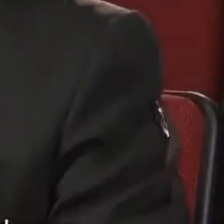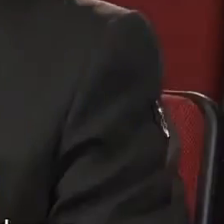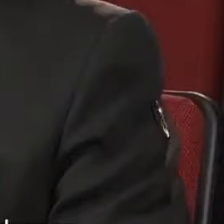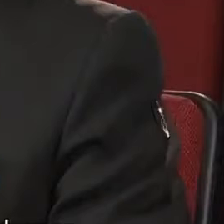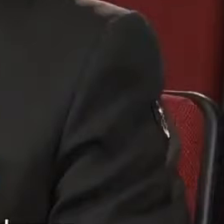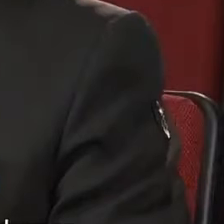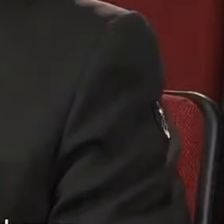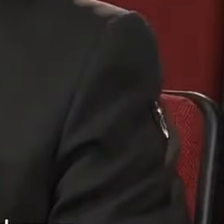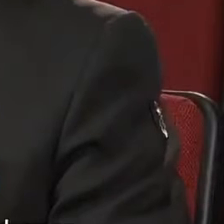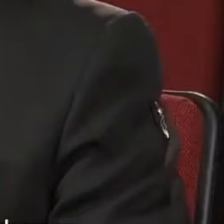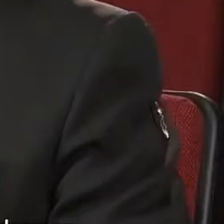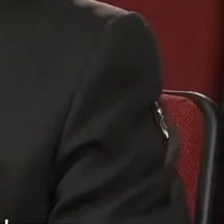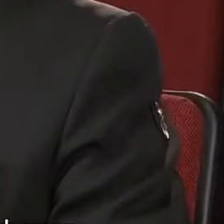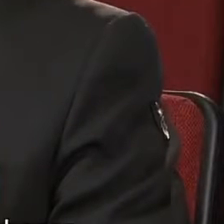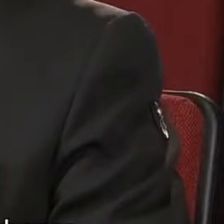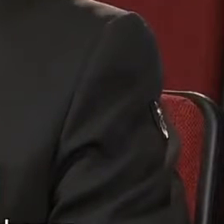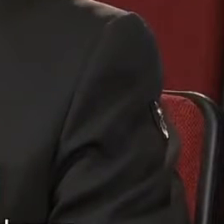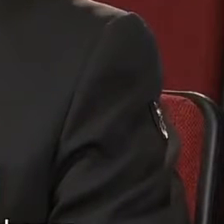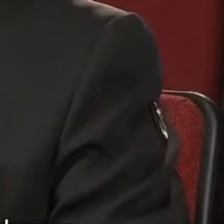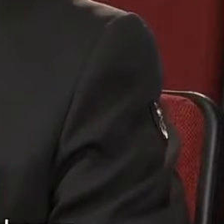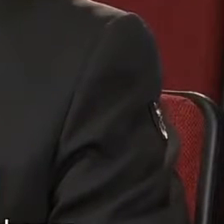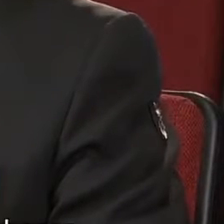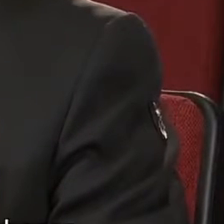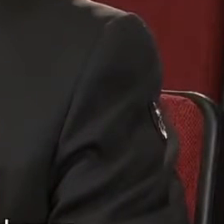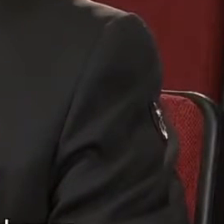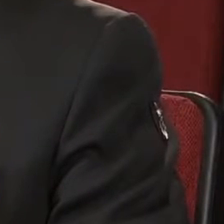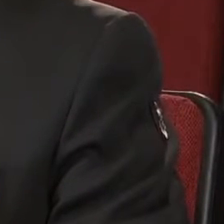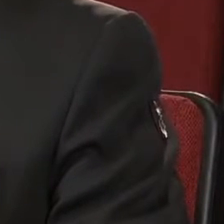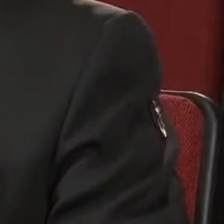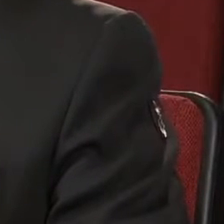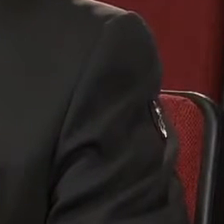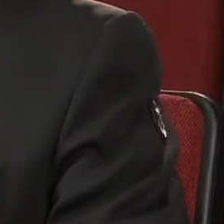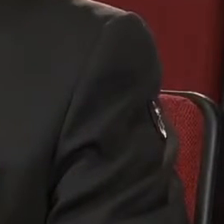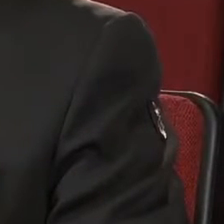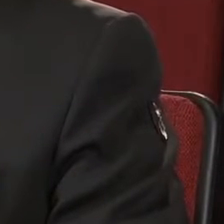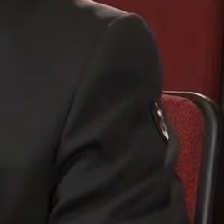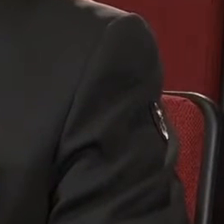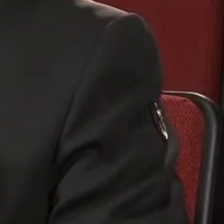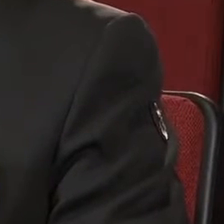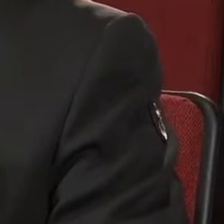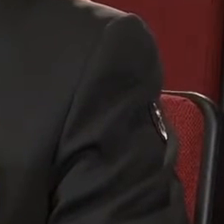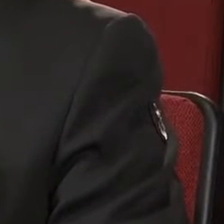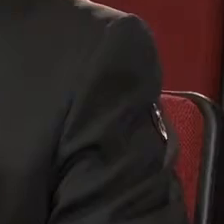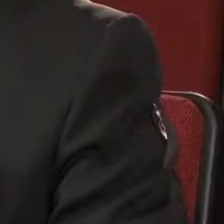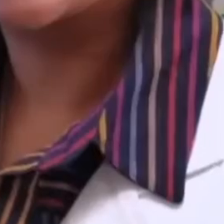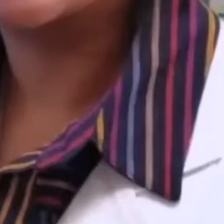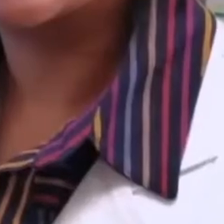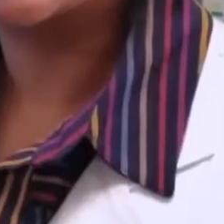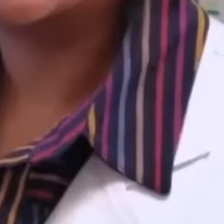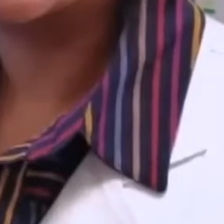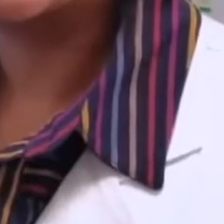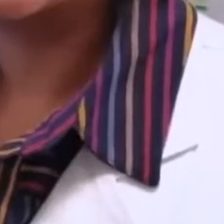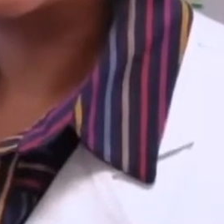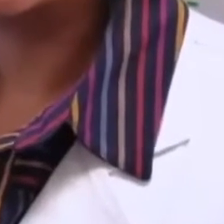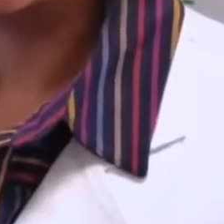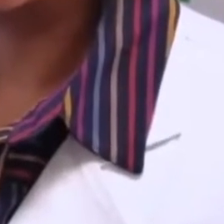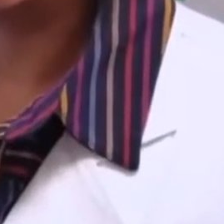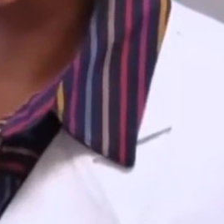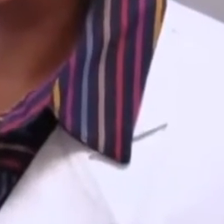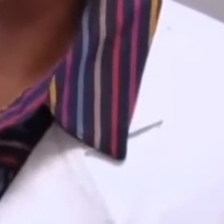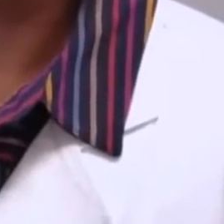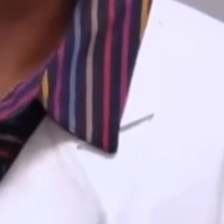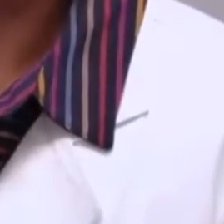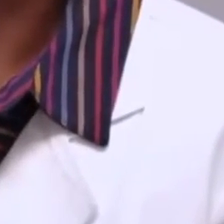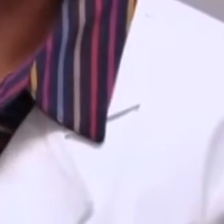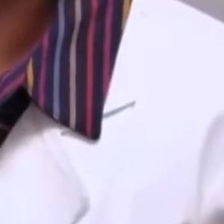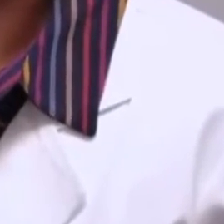humano y por las responsabilidades que representa el quehacer del profesional de la enfermería. Tenemos que seguir innovando,